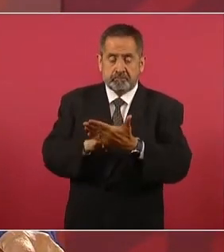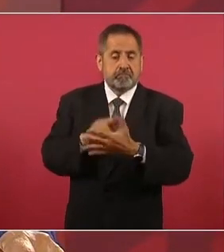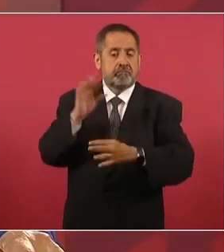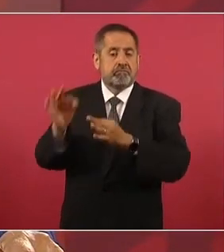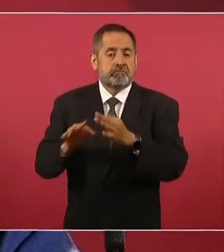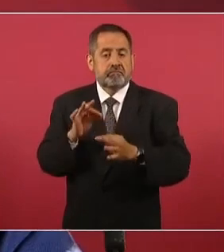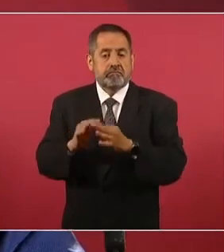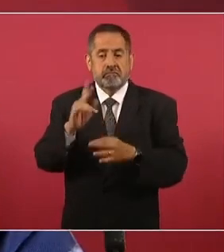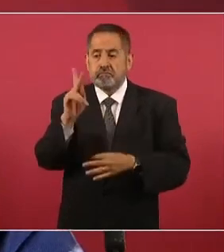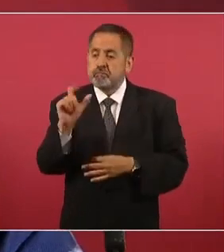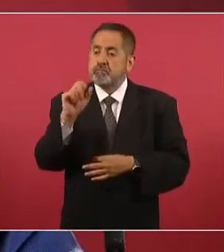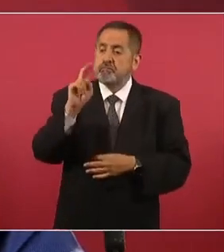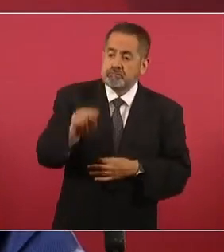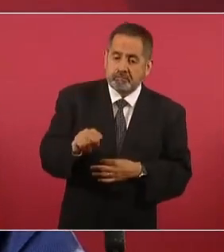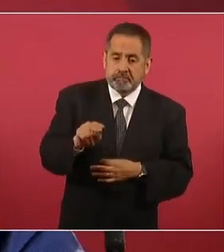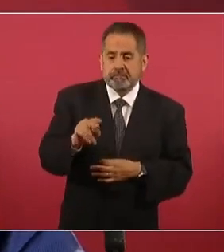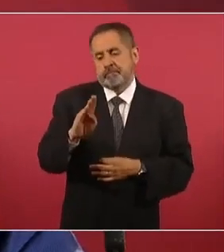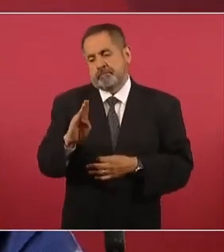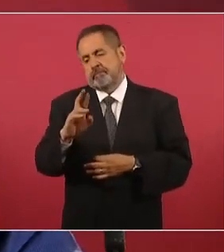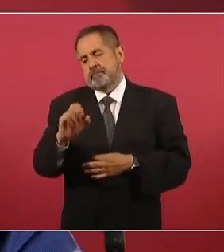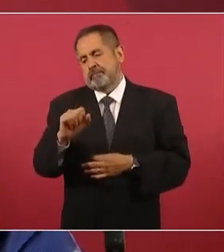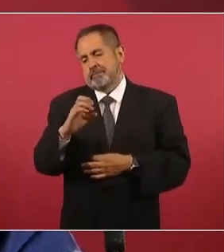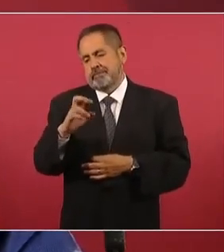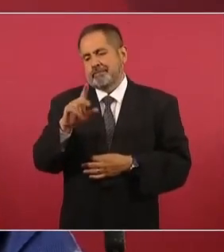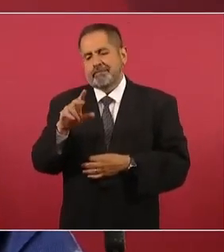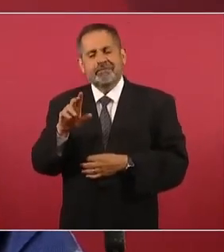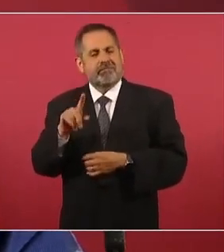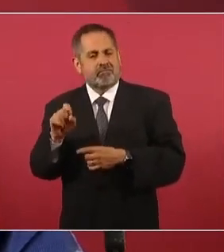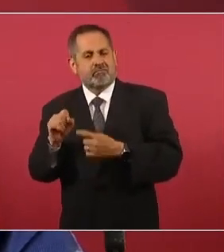el Plan Baraceros